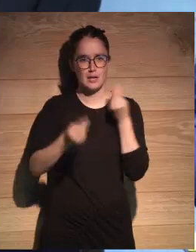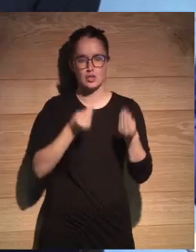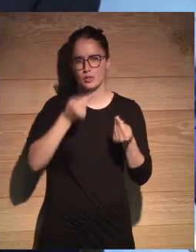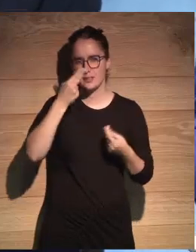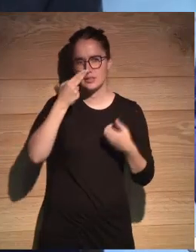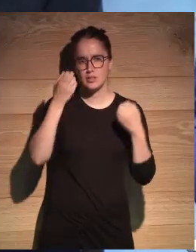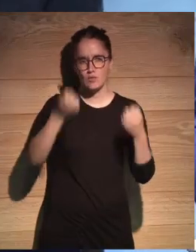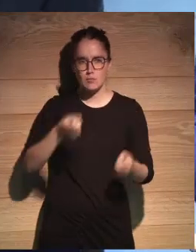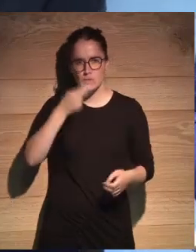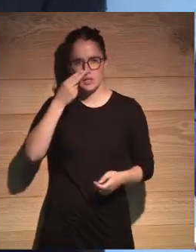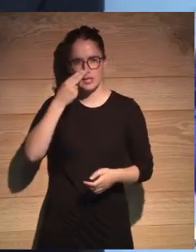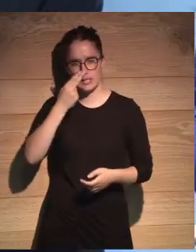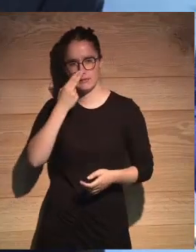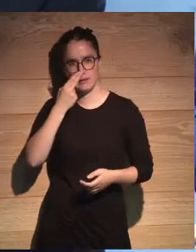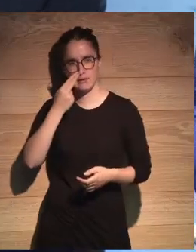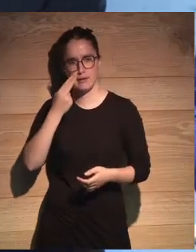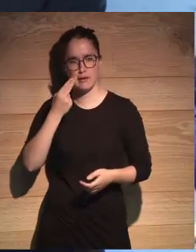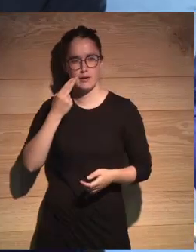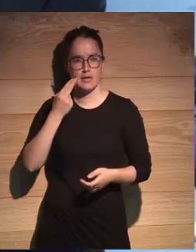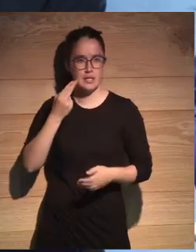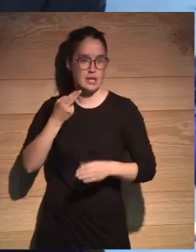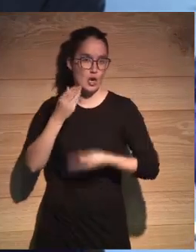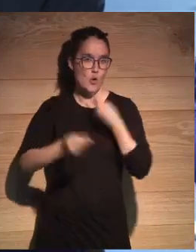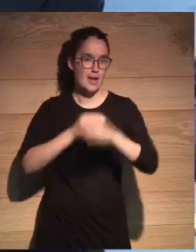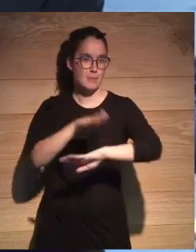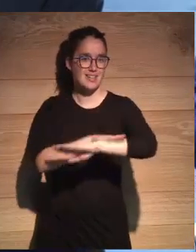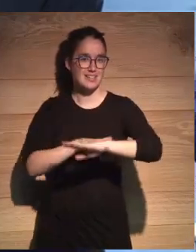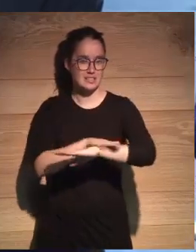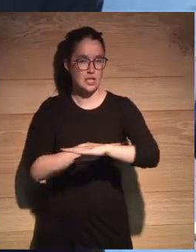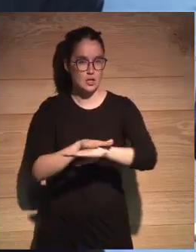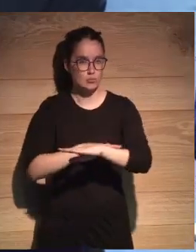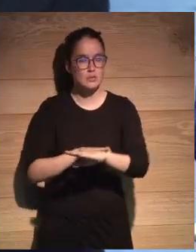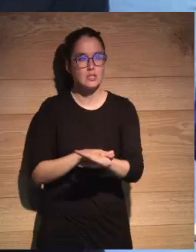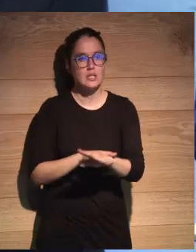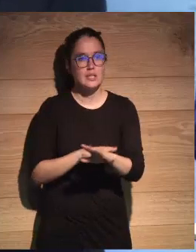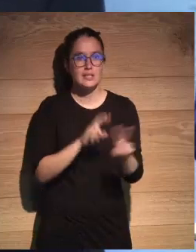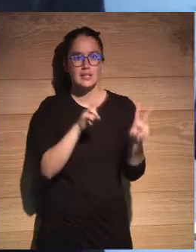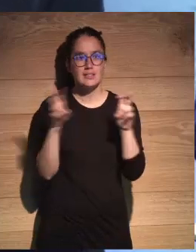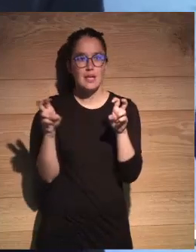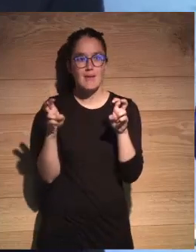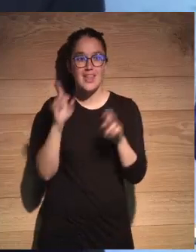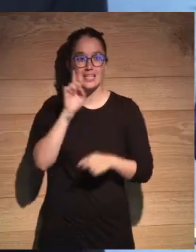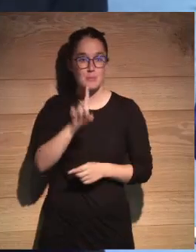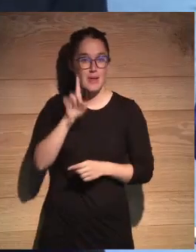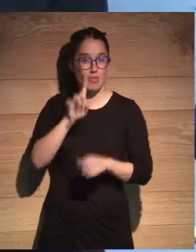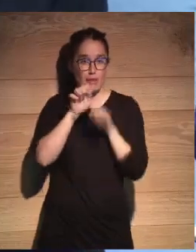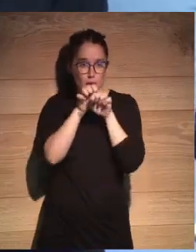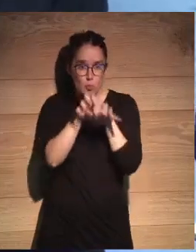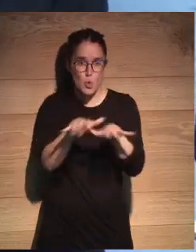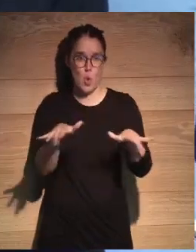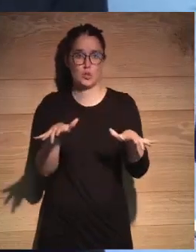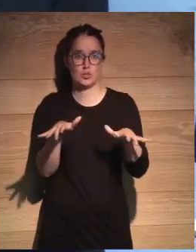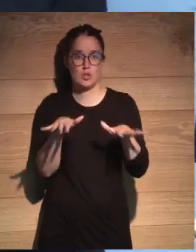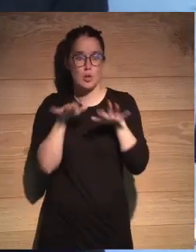interesante y además muy interesante que se haga desde un ministerio, ¿no? Y acerca del tema de los bulos, sí que